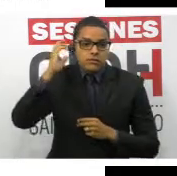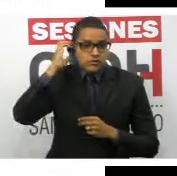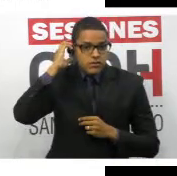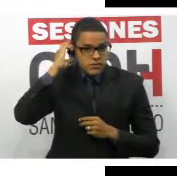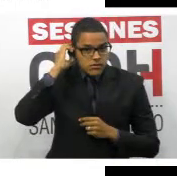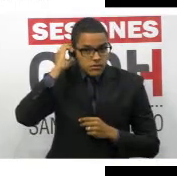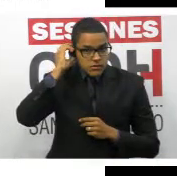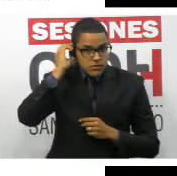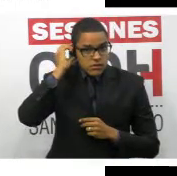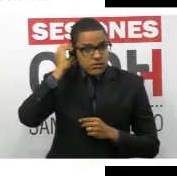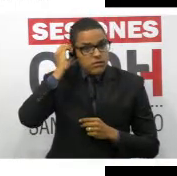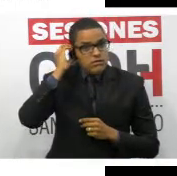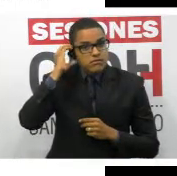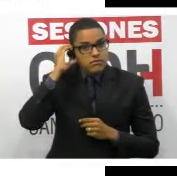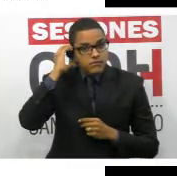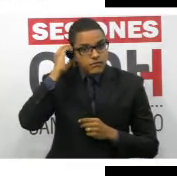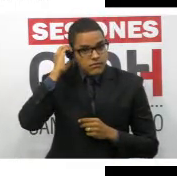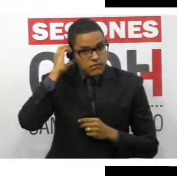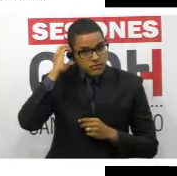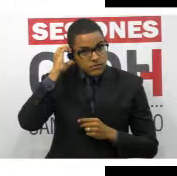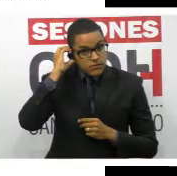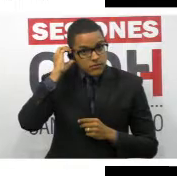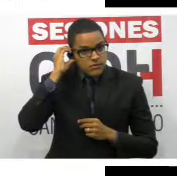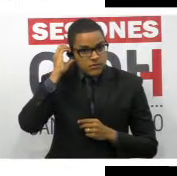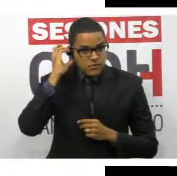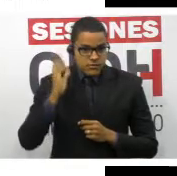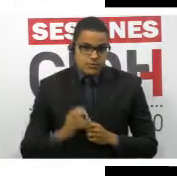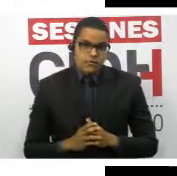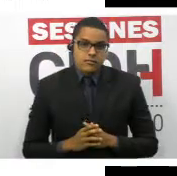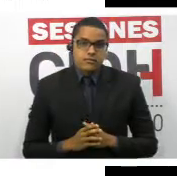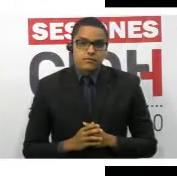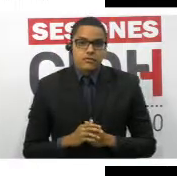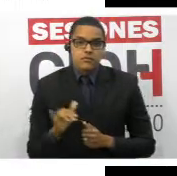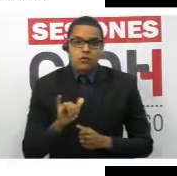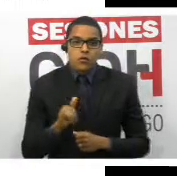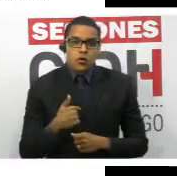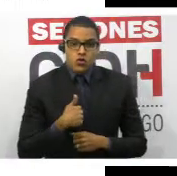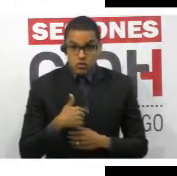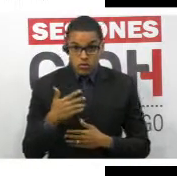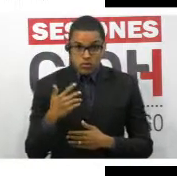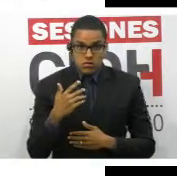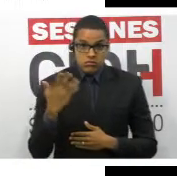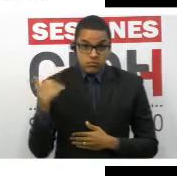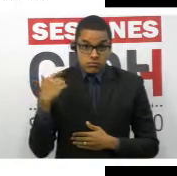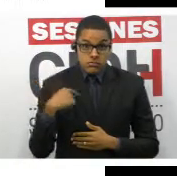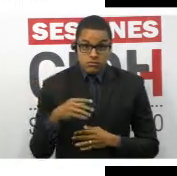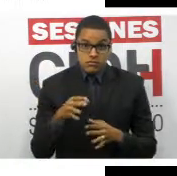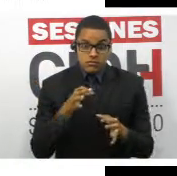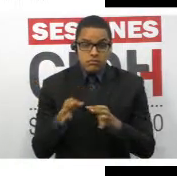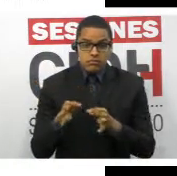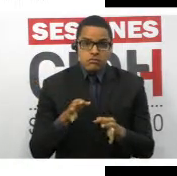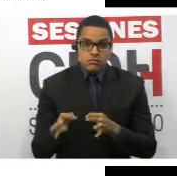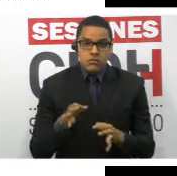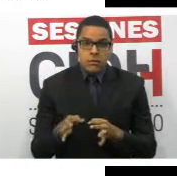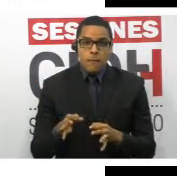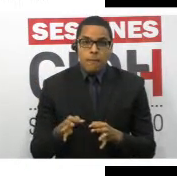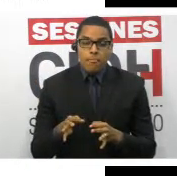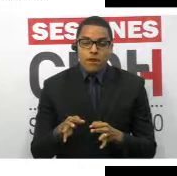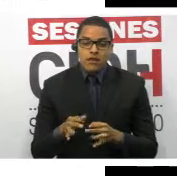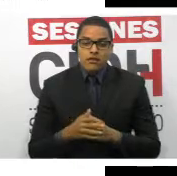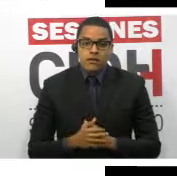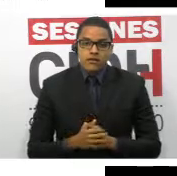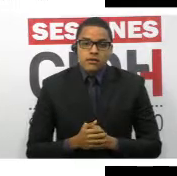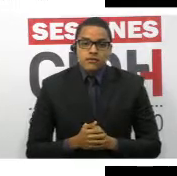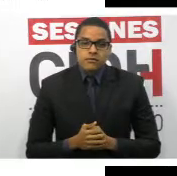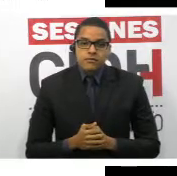discapacidad intelectual y psicosocial y lo que decía antes digamos prescripciones de métodos anticonceptivos anticonceptivos